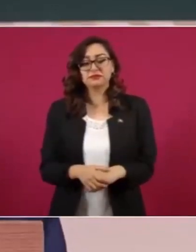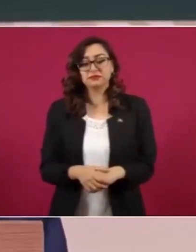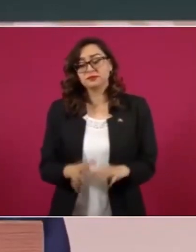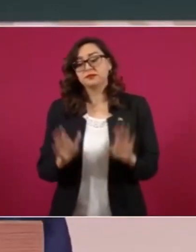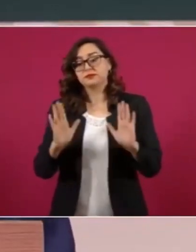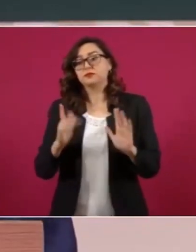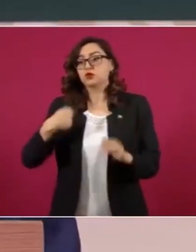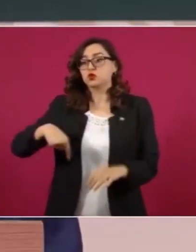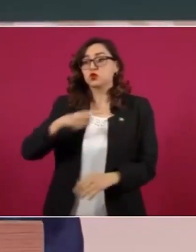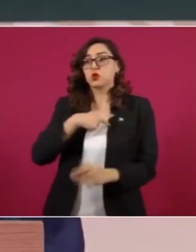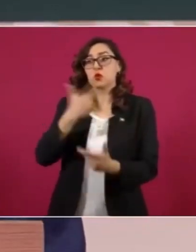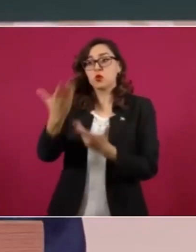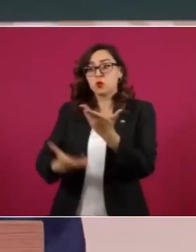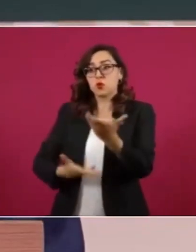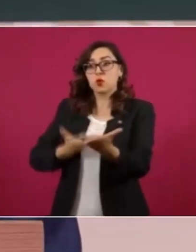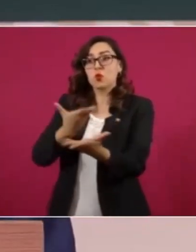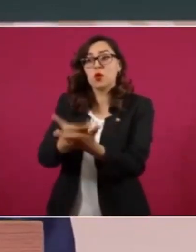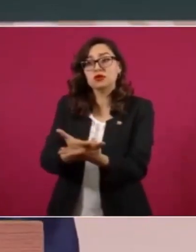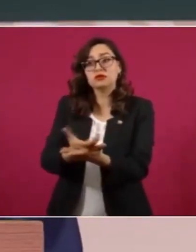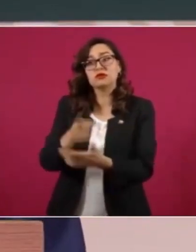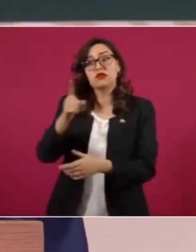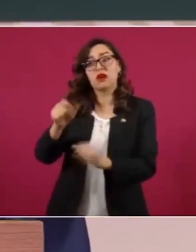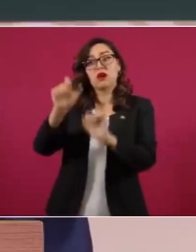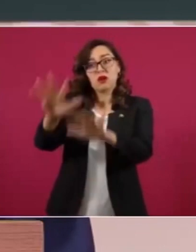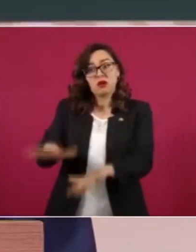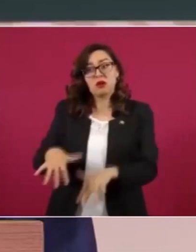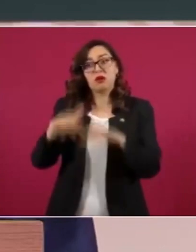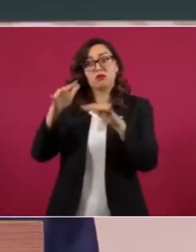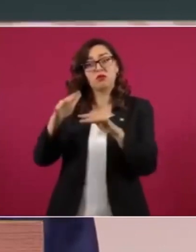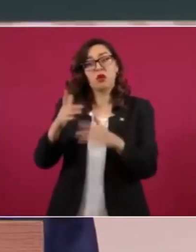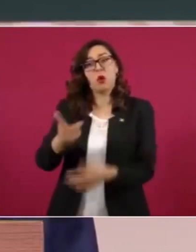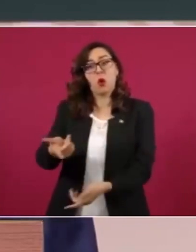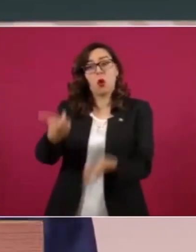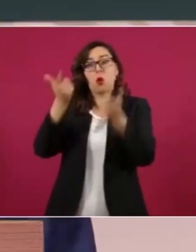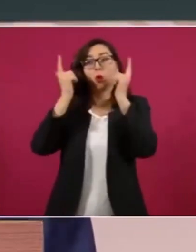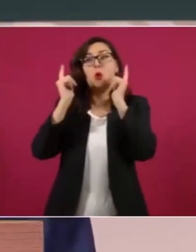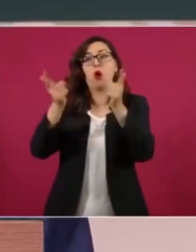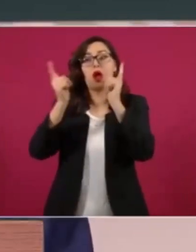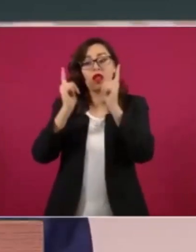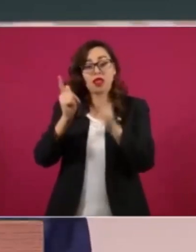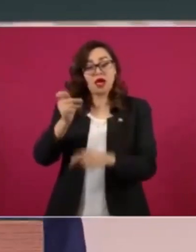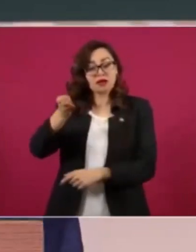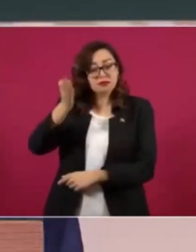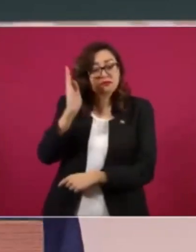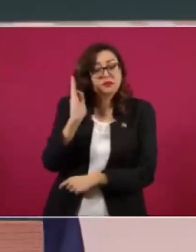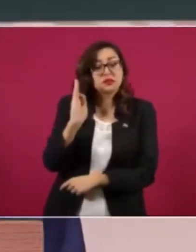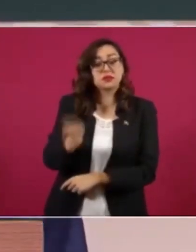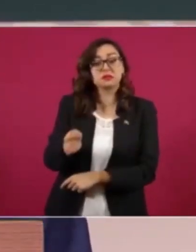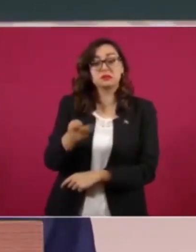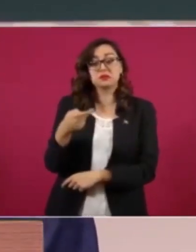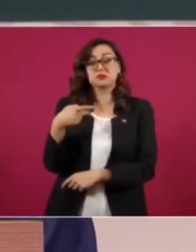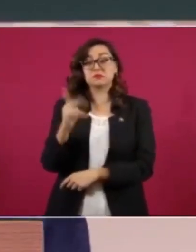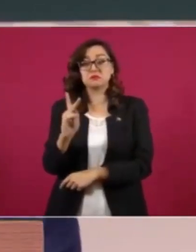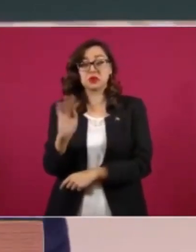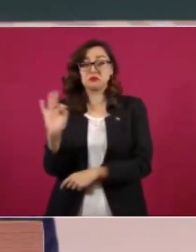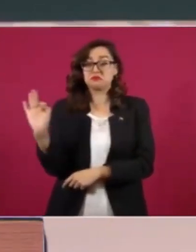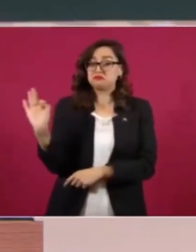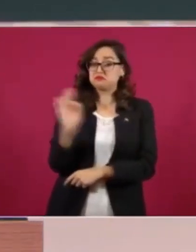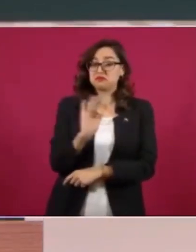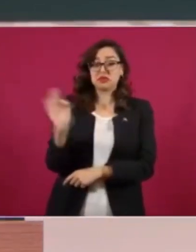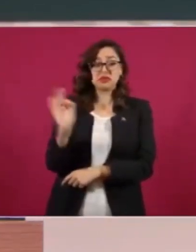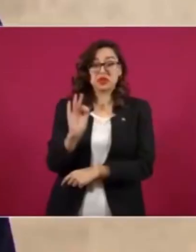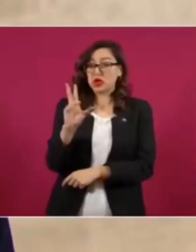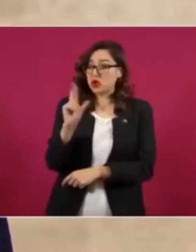éxito con esta iniciativa, pero aunque suceda lo que suceda, nunca